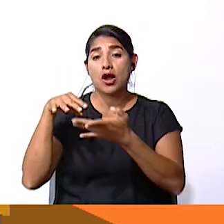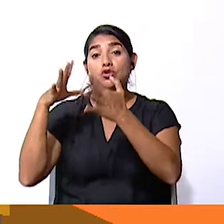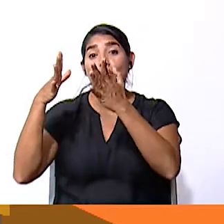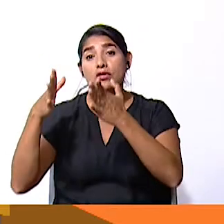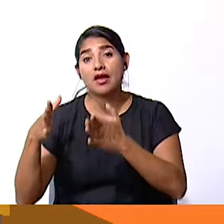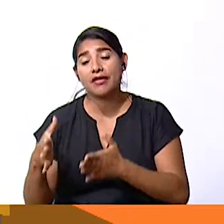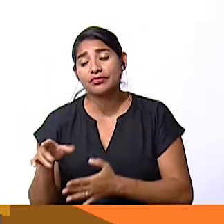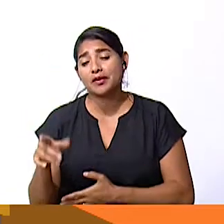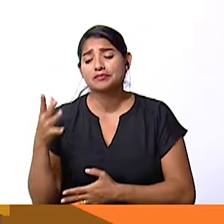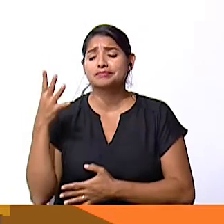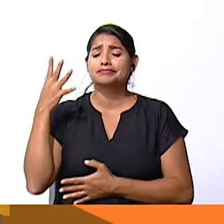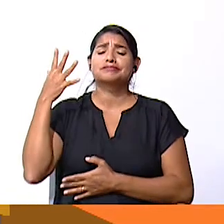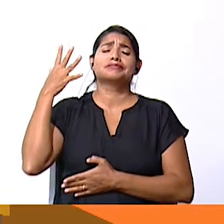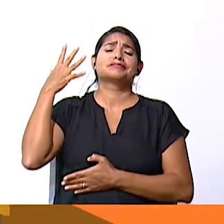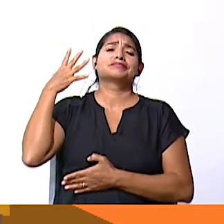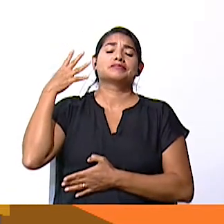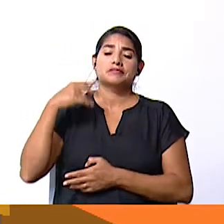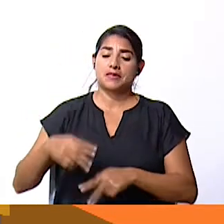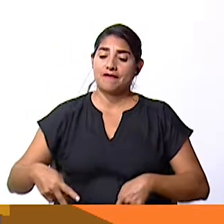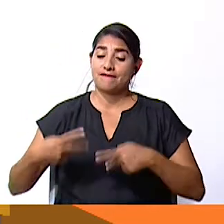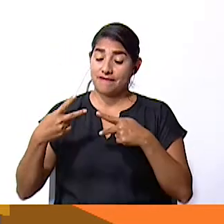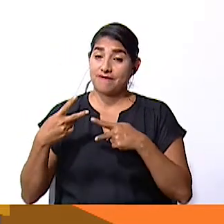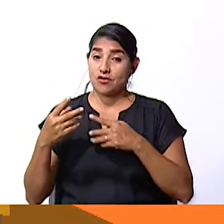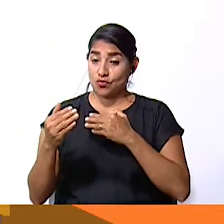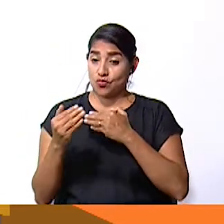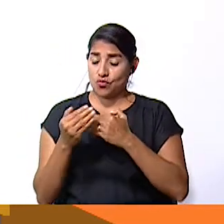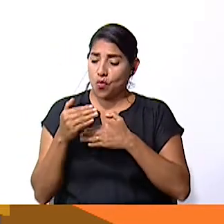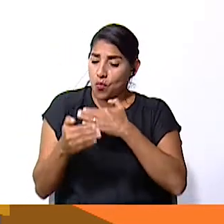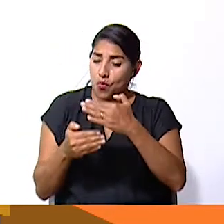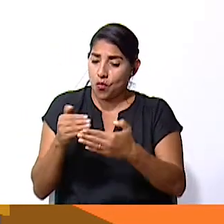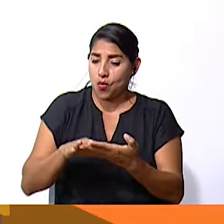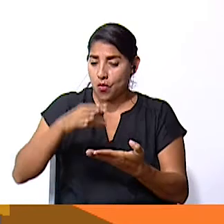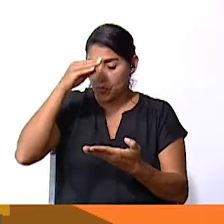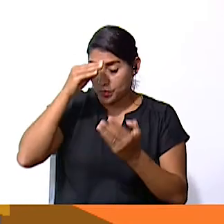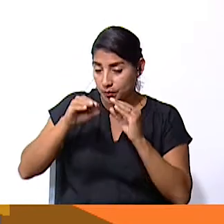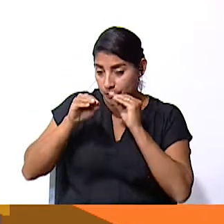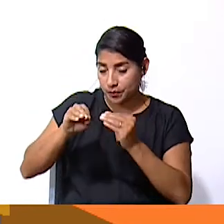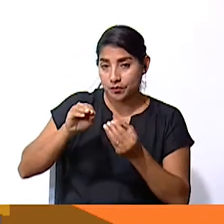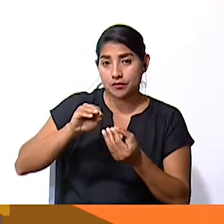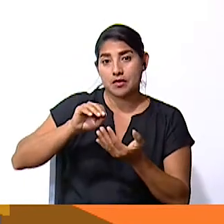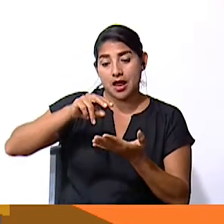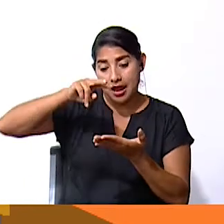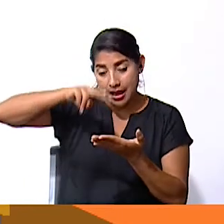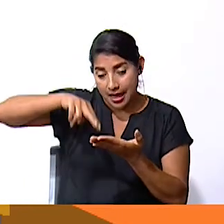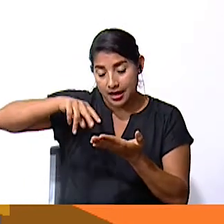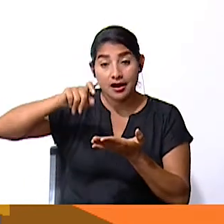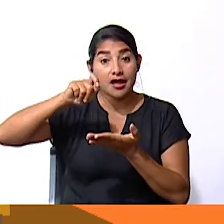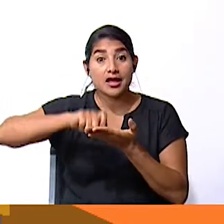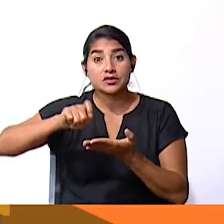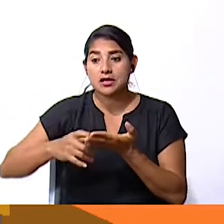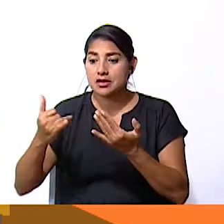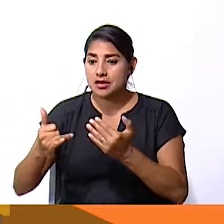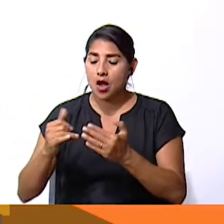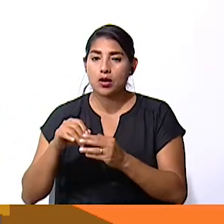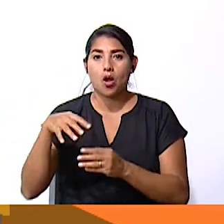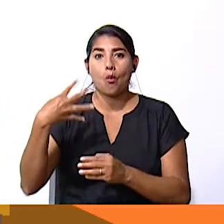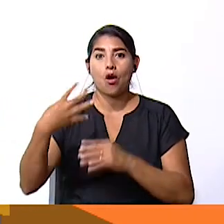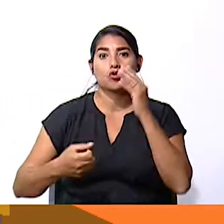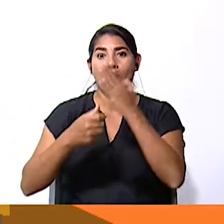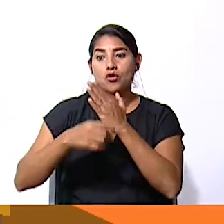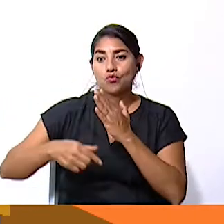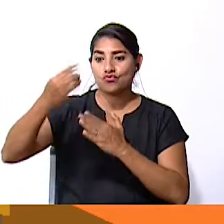un estudiante que vivió conmigo su proceso de lectoescritura y que ya en este momento está en cuarto